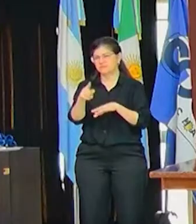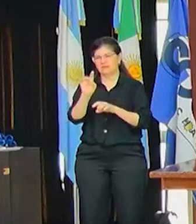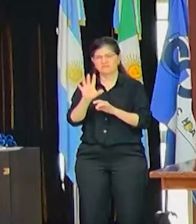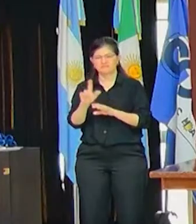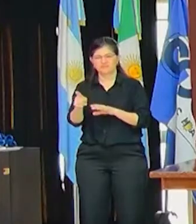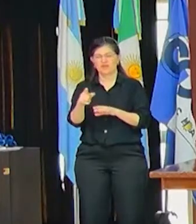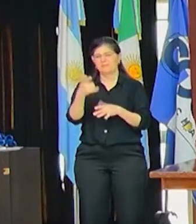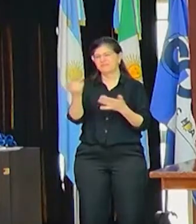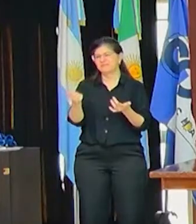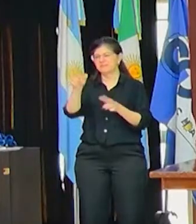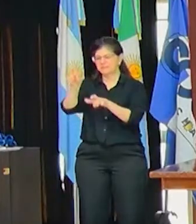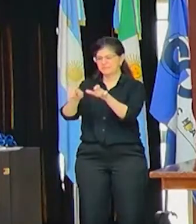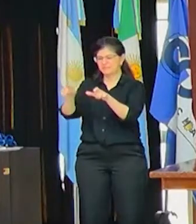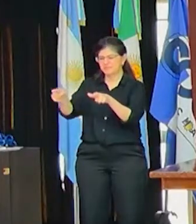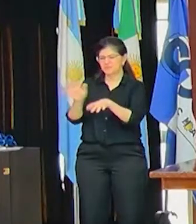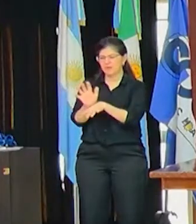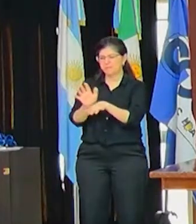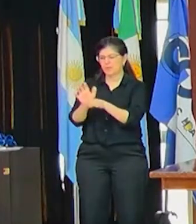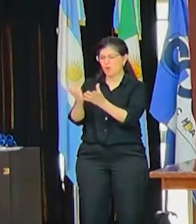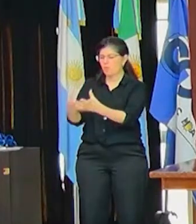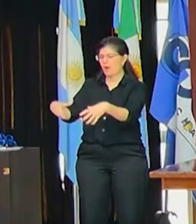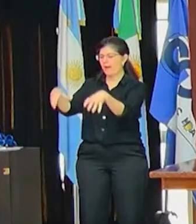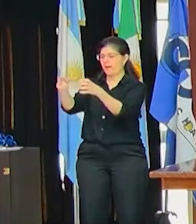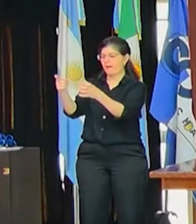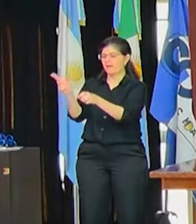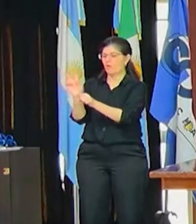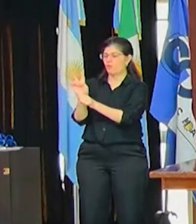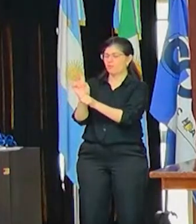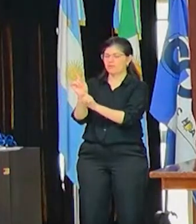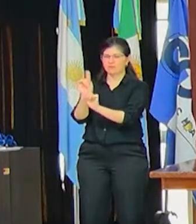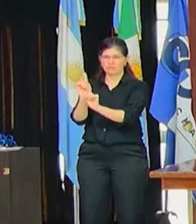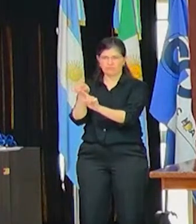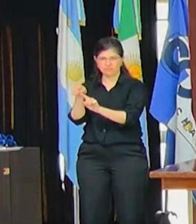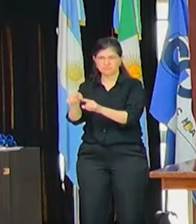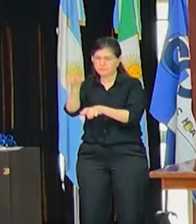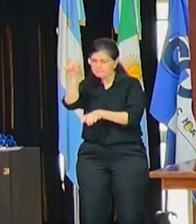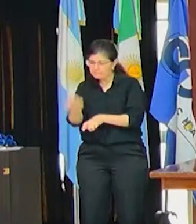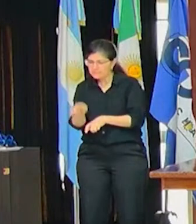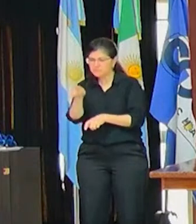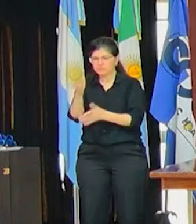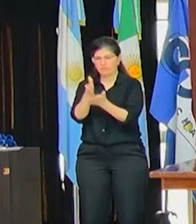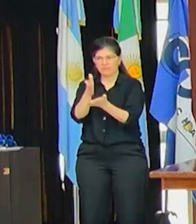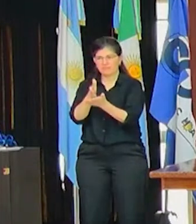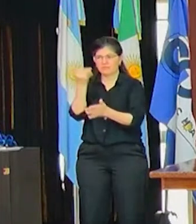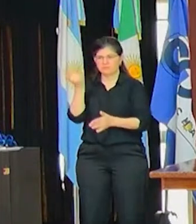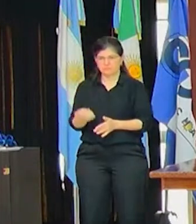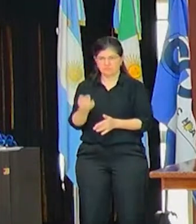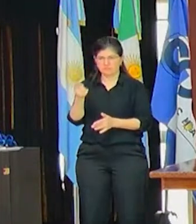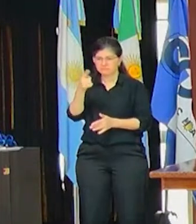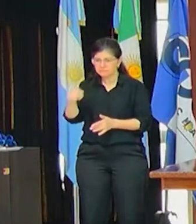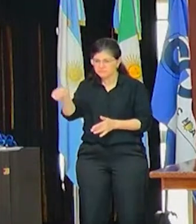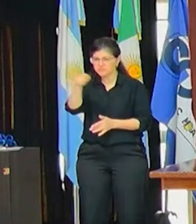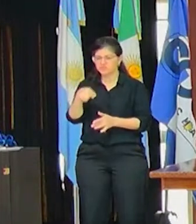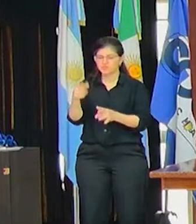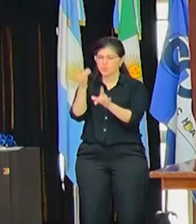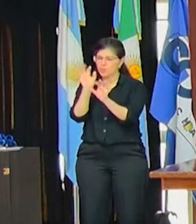un objeto de cuidados, no son un jarrón chino que hay que tenerlo arriba de una mesita, son un sujeto de derecho, es decir, hay que cuidarlos teniendo